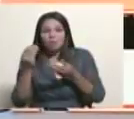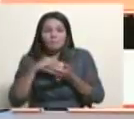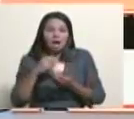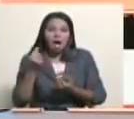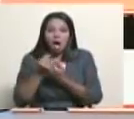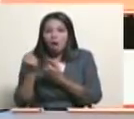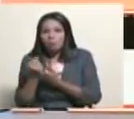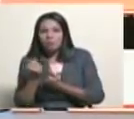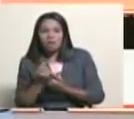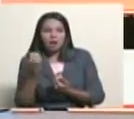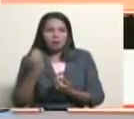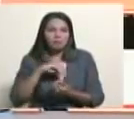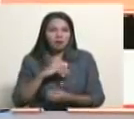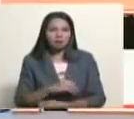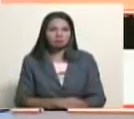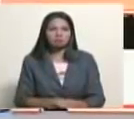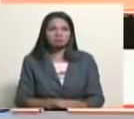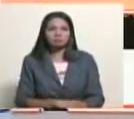apoyarlas.